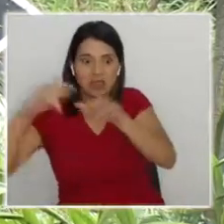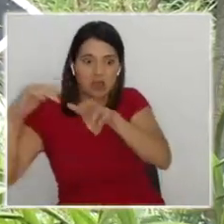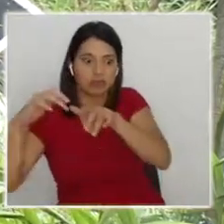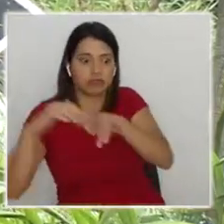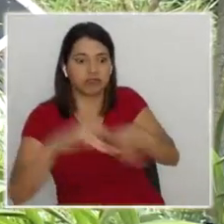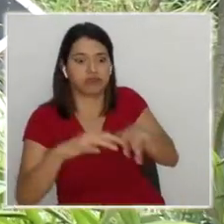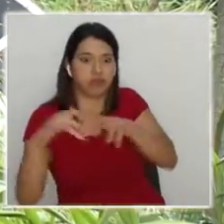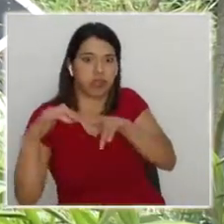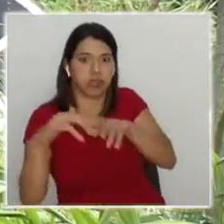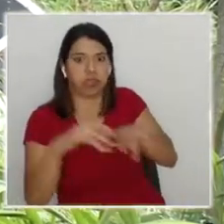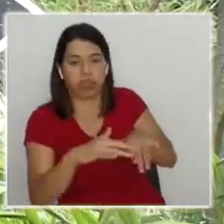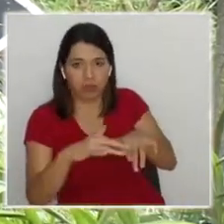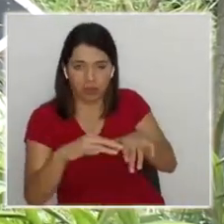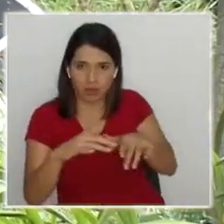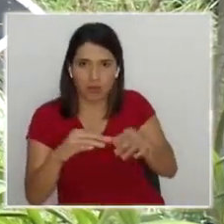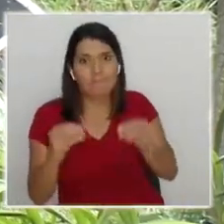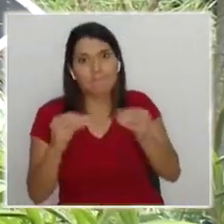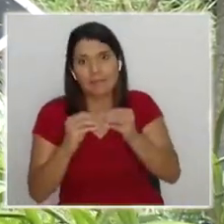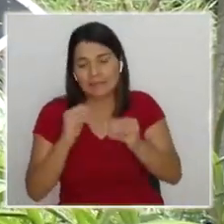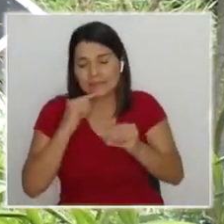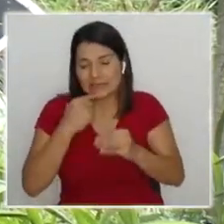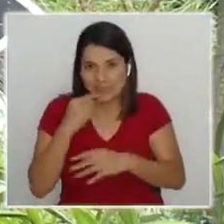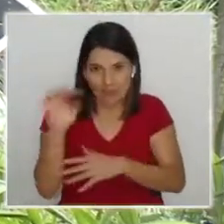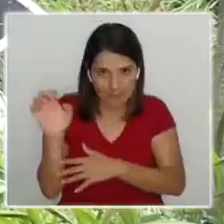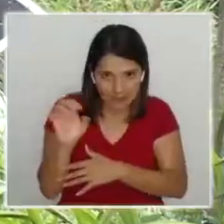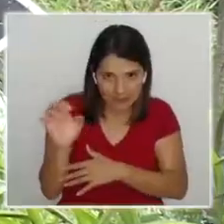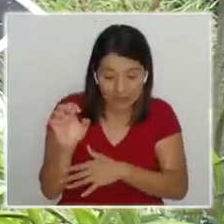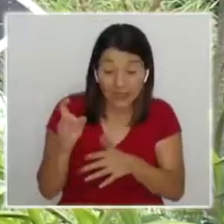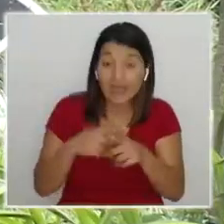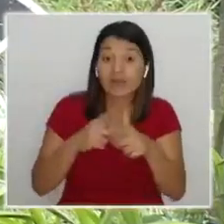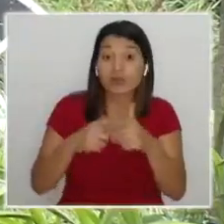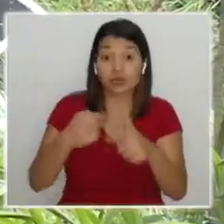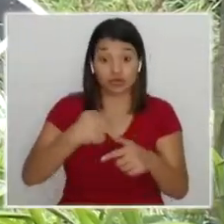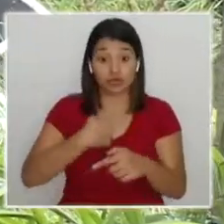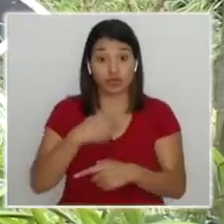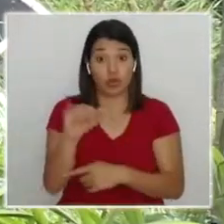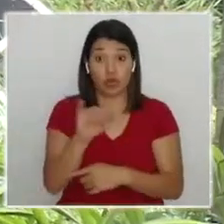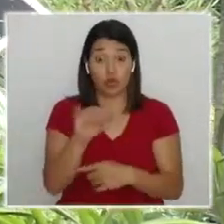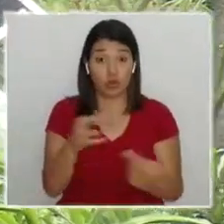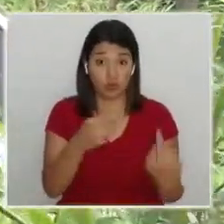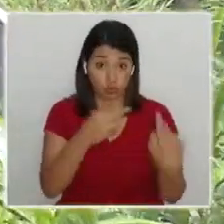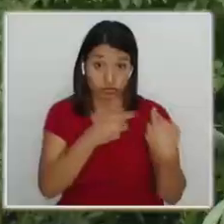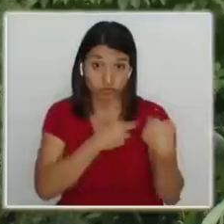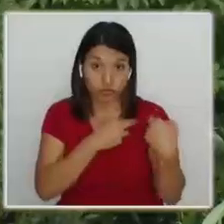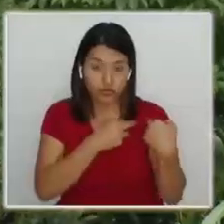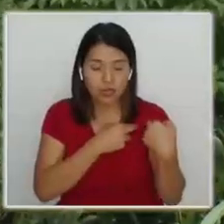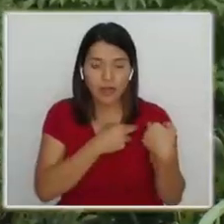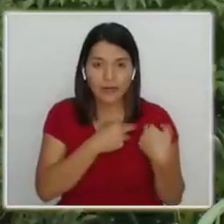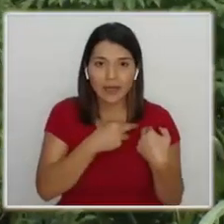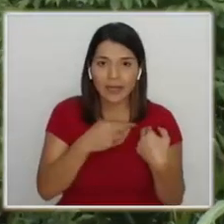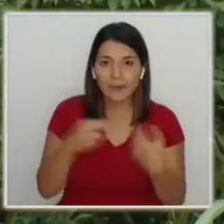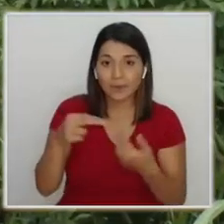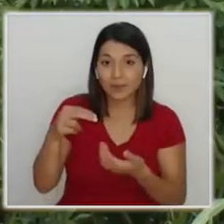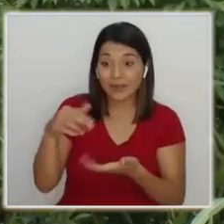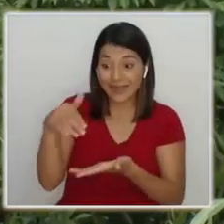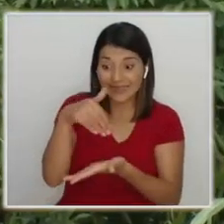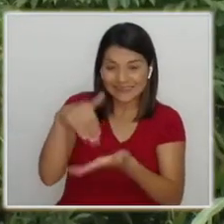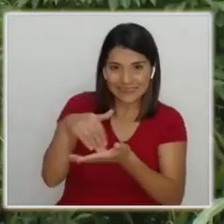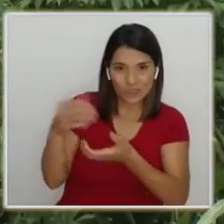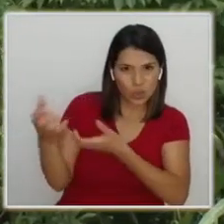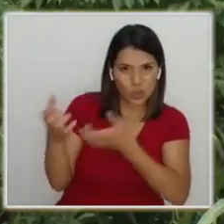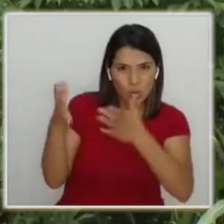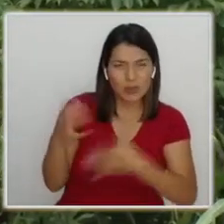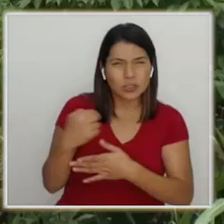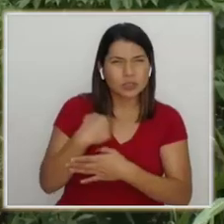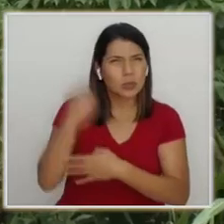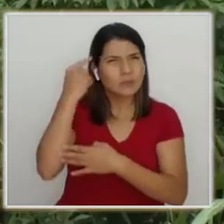emergencia. Entonces yo como encargado de la dotación de bomberos, pasan muchas cosas por mi mente. O sea,